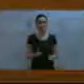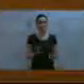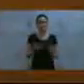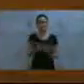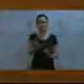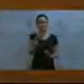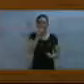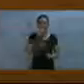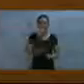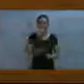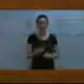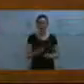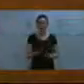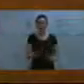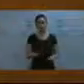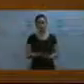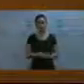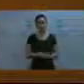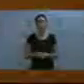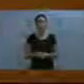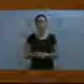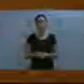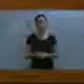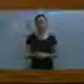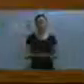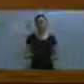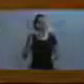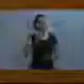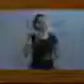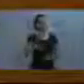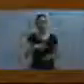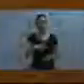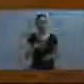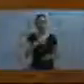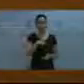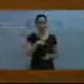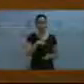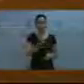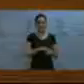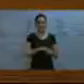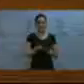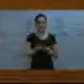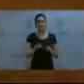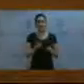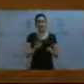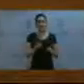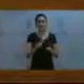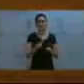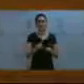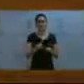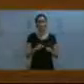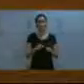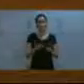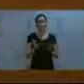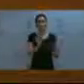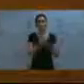ahí, repito, sé que es muy difícil para el resto de grupos políticos votar en contra de pedir una información, de que se haga